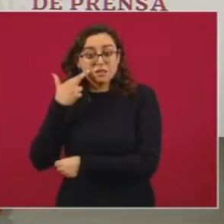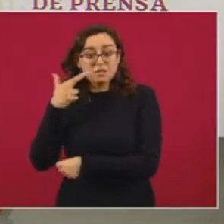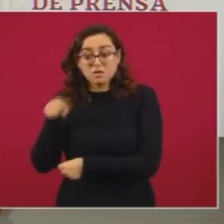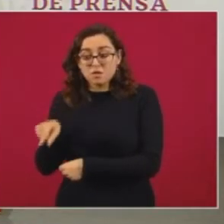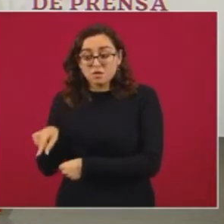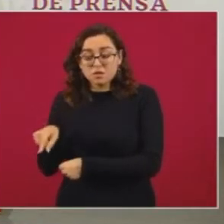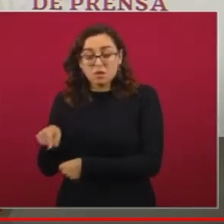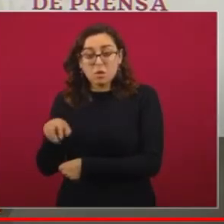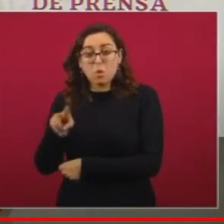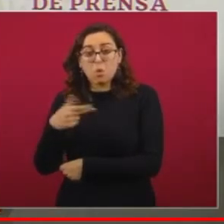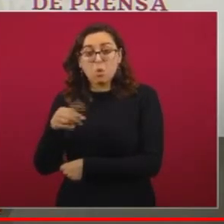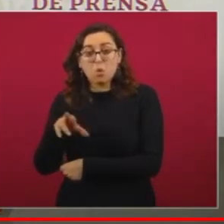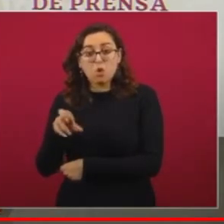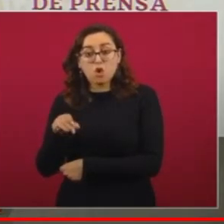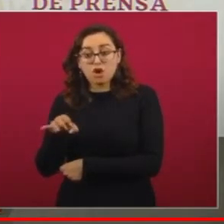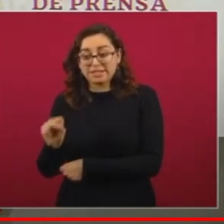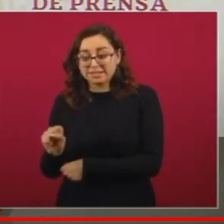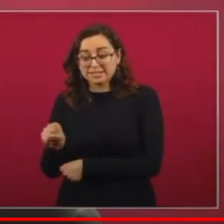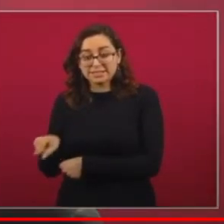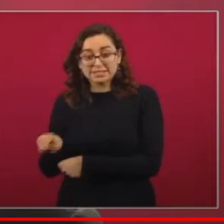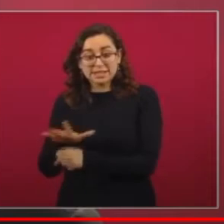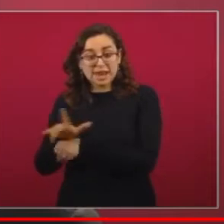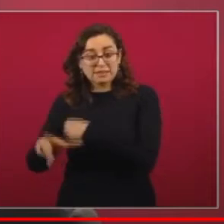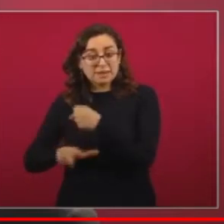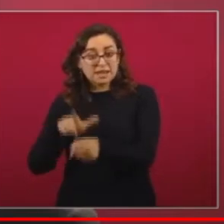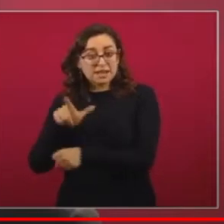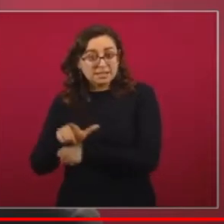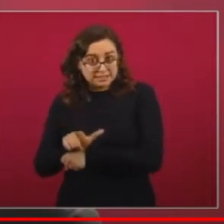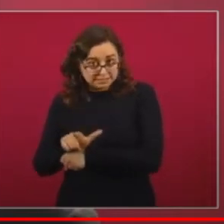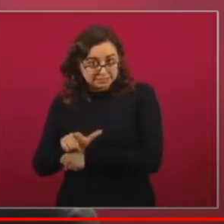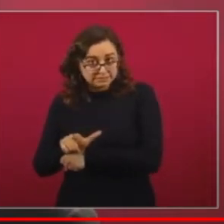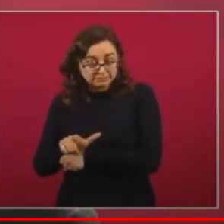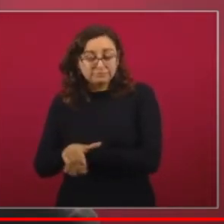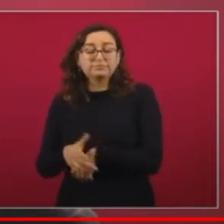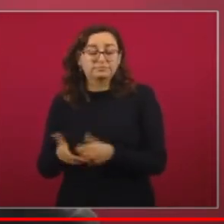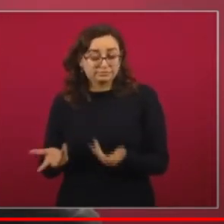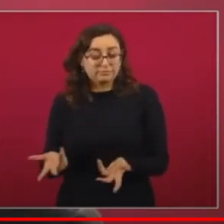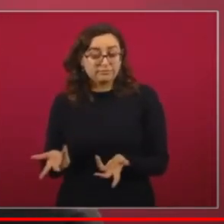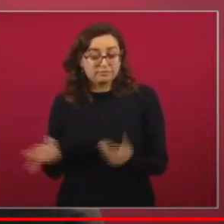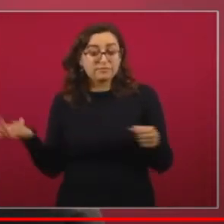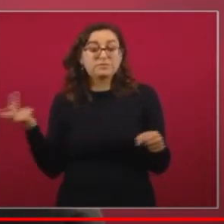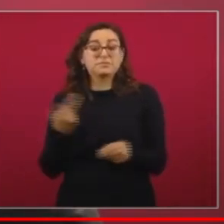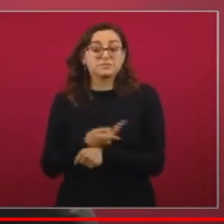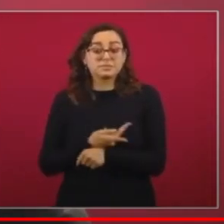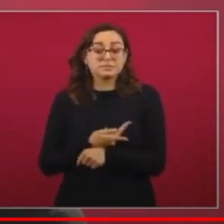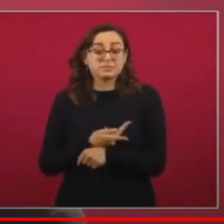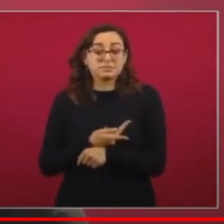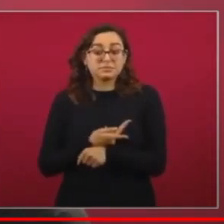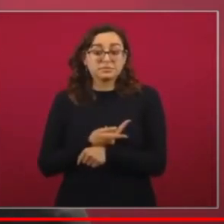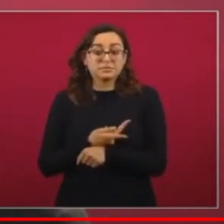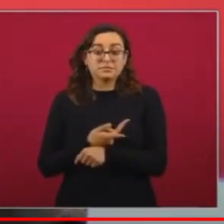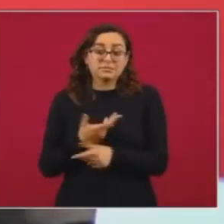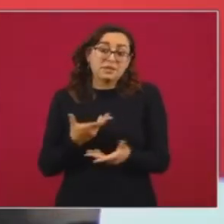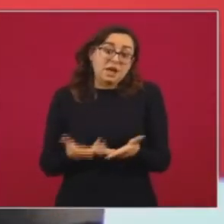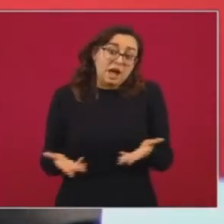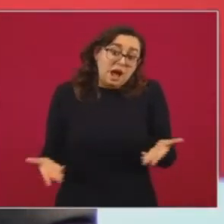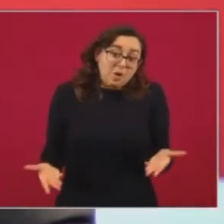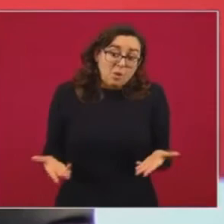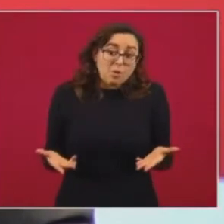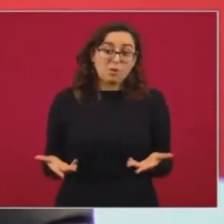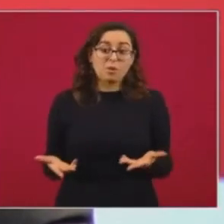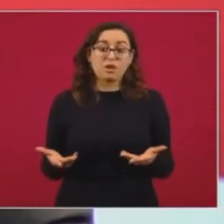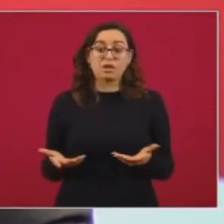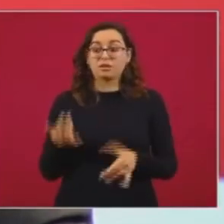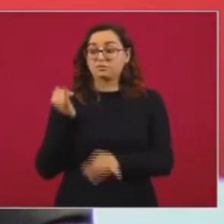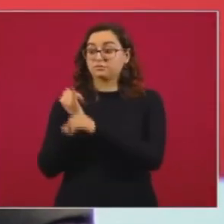animal. Habíamos comentado ya en muchas ocasiones este curioso fenómeno de la vida contemporánea hoy con los medios